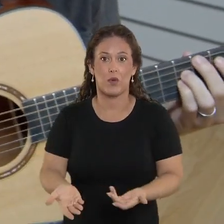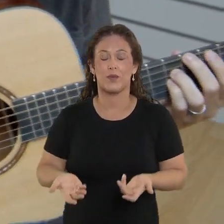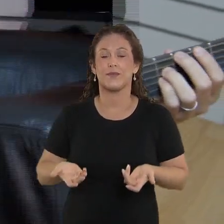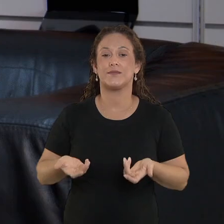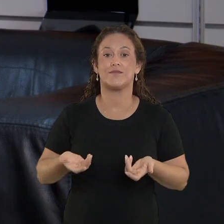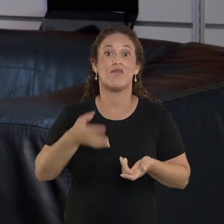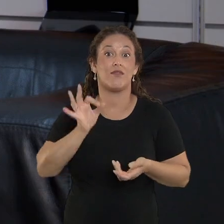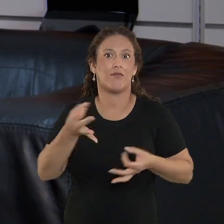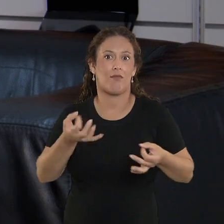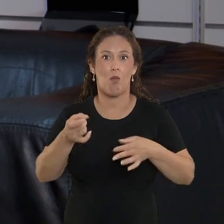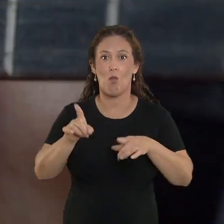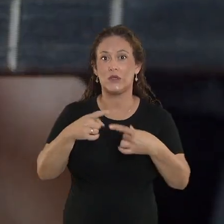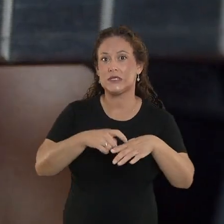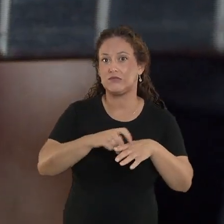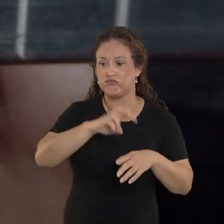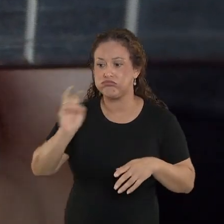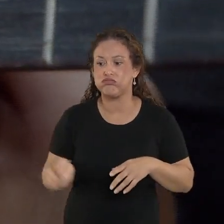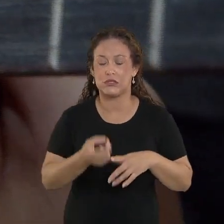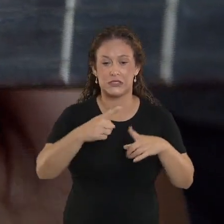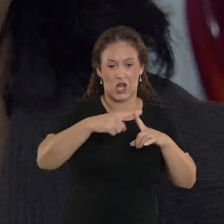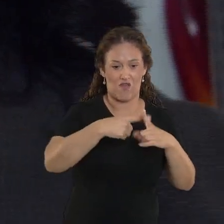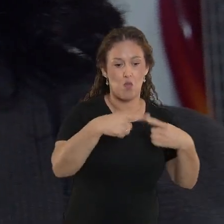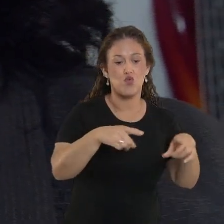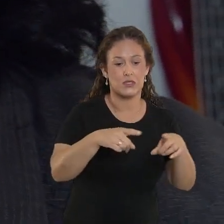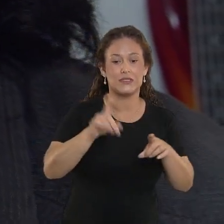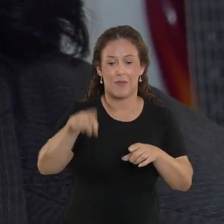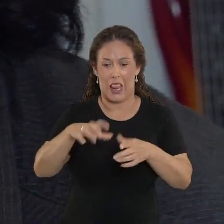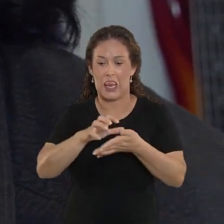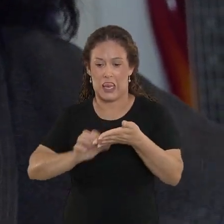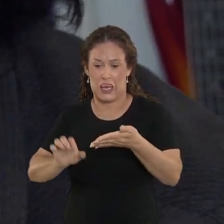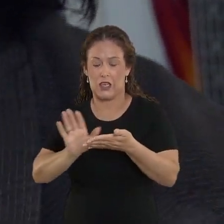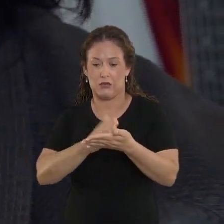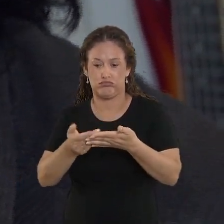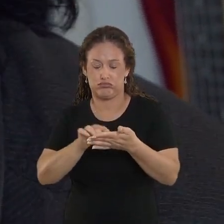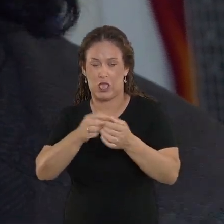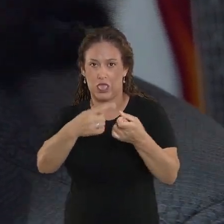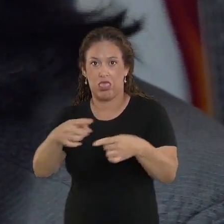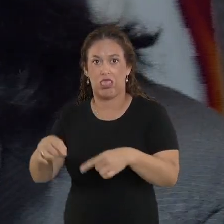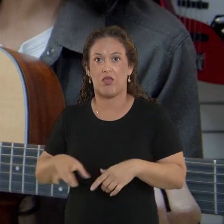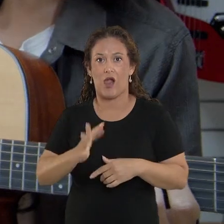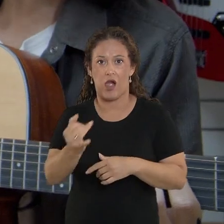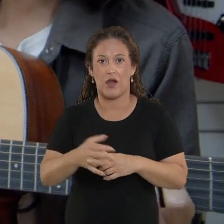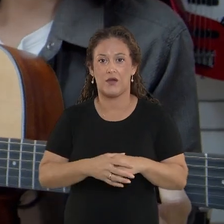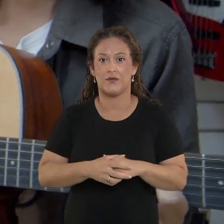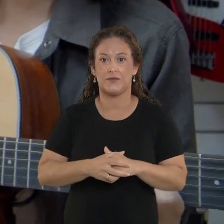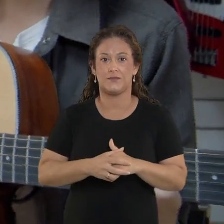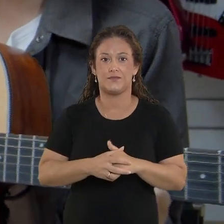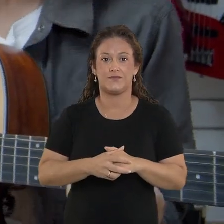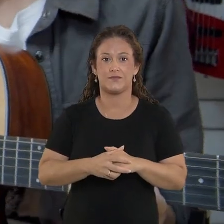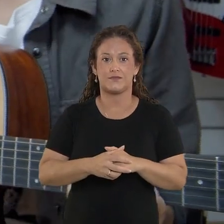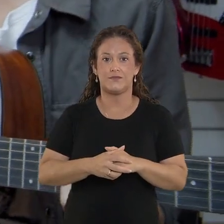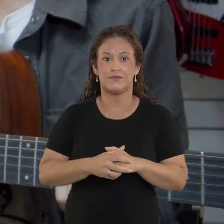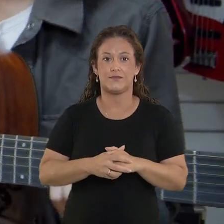tiempo. Y la verdad que hay una gran variedad, ya no solo a nivel musical, sino también a nivel letrístico. Y la